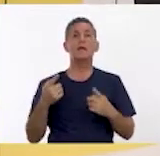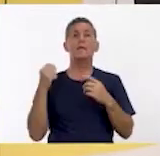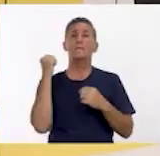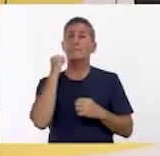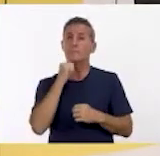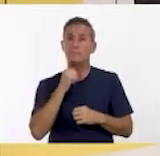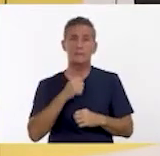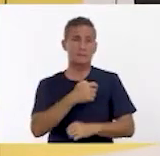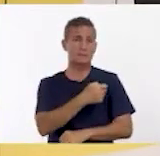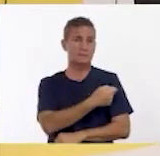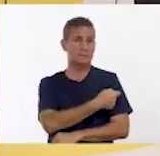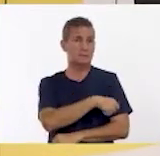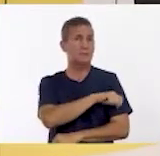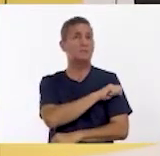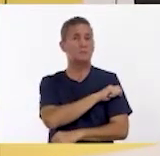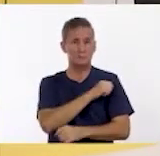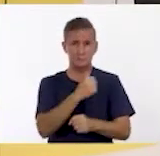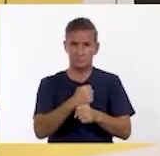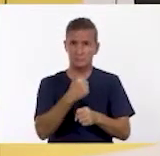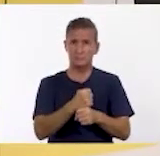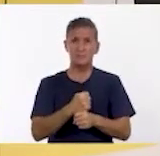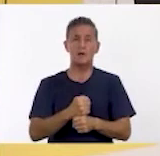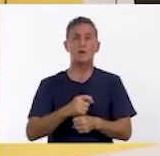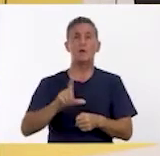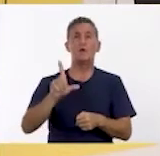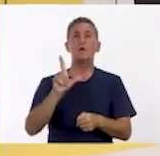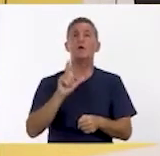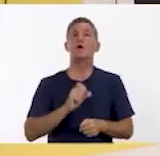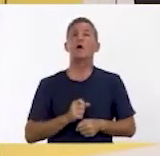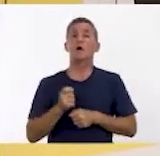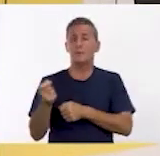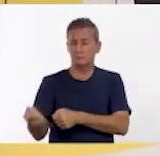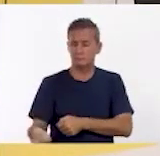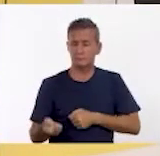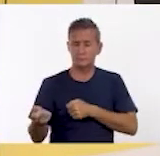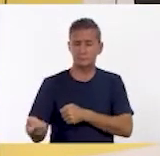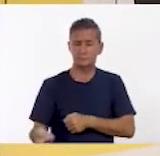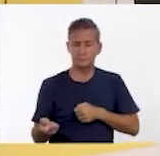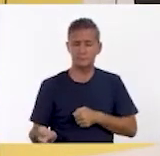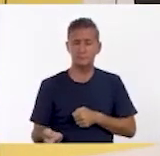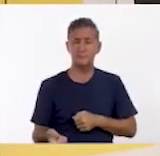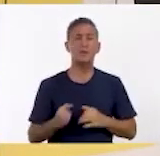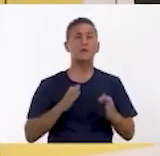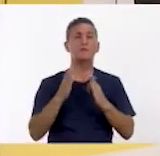nuestra de trabajadores agrícolas en función de lograr